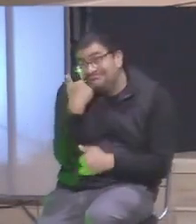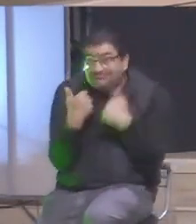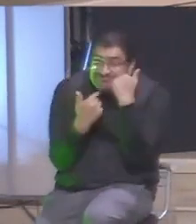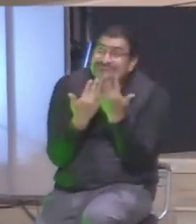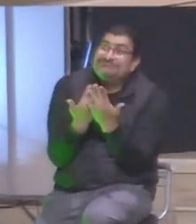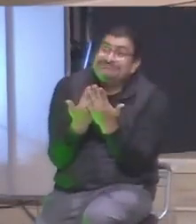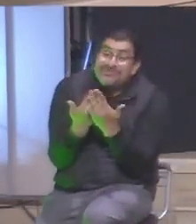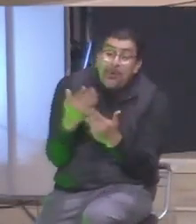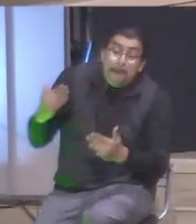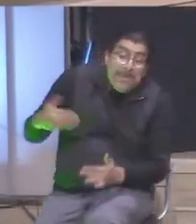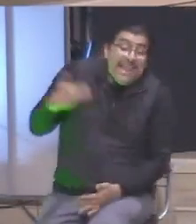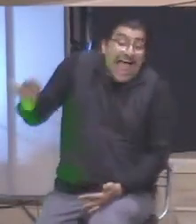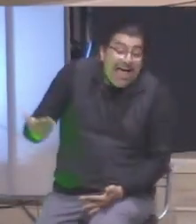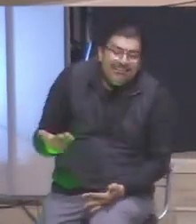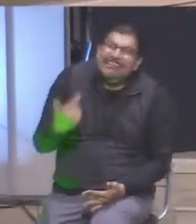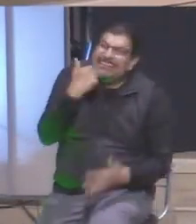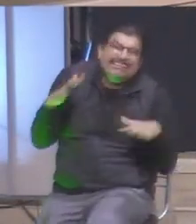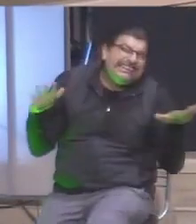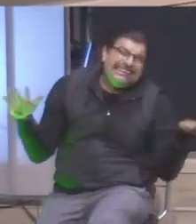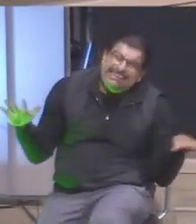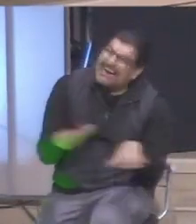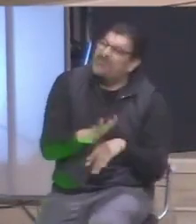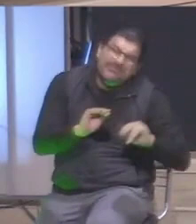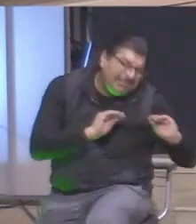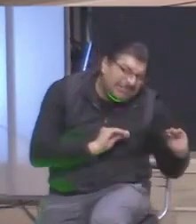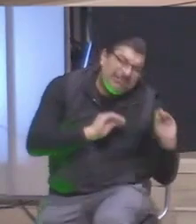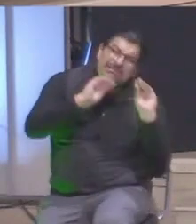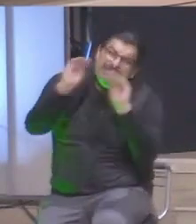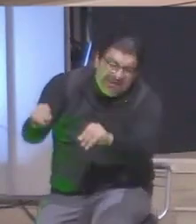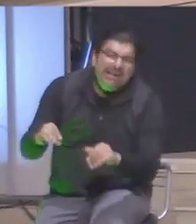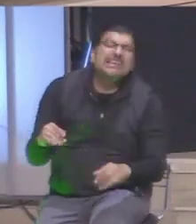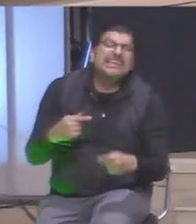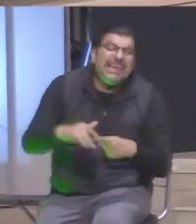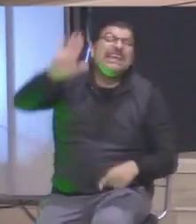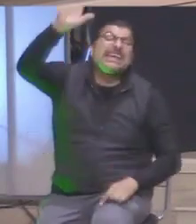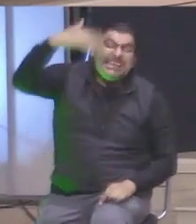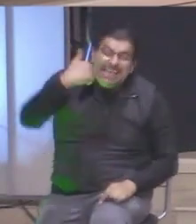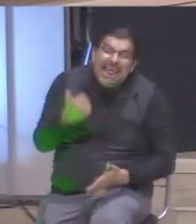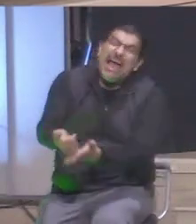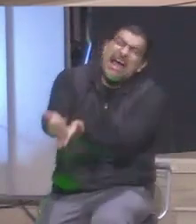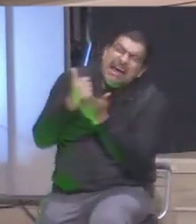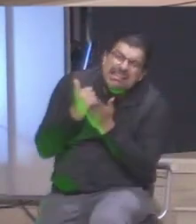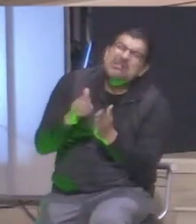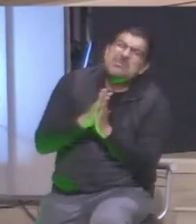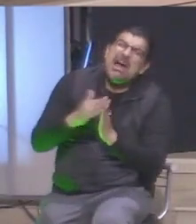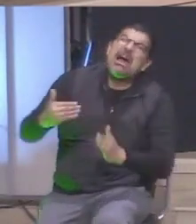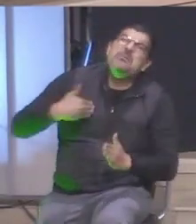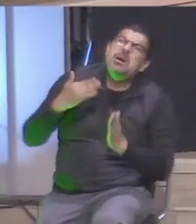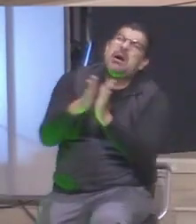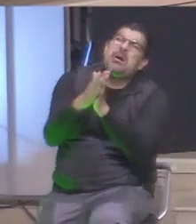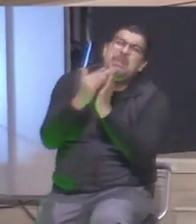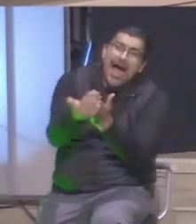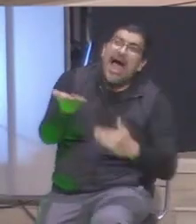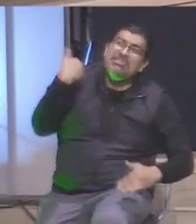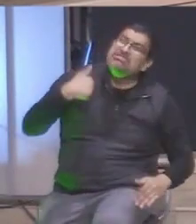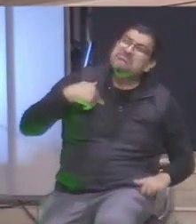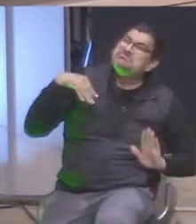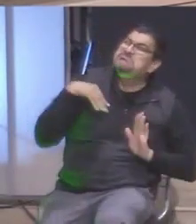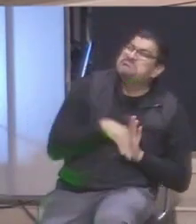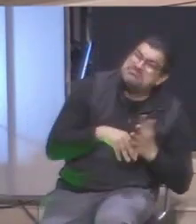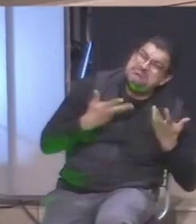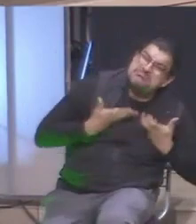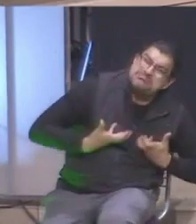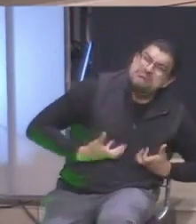un milagro que lo logre sacar del lago de la desesperación y del lodo cenagoso donde está